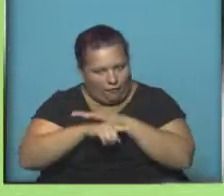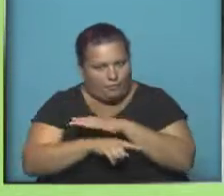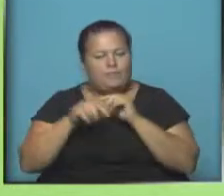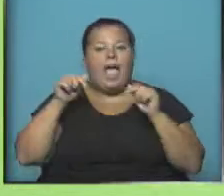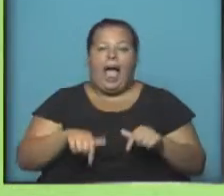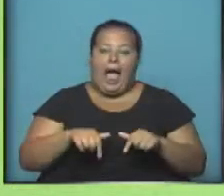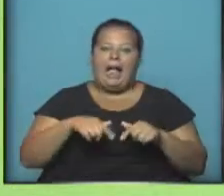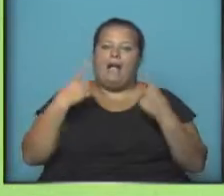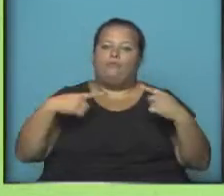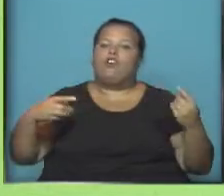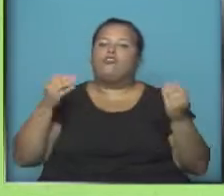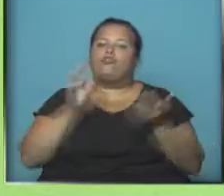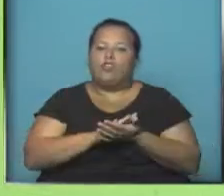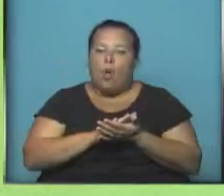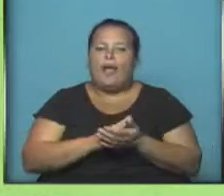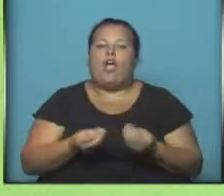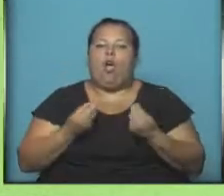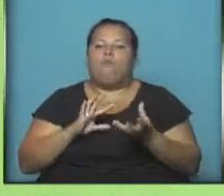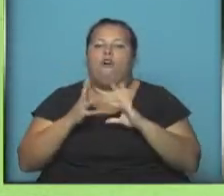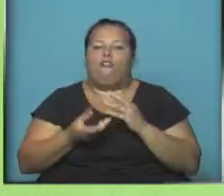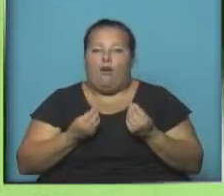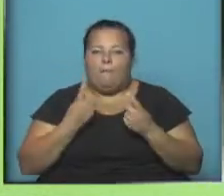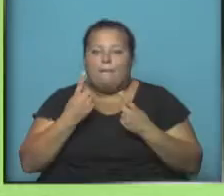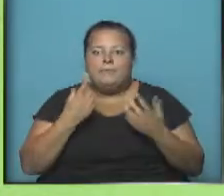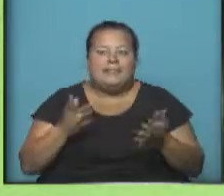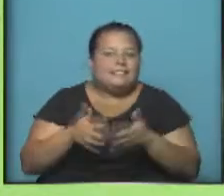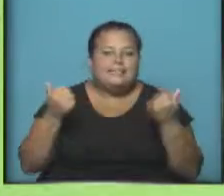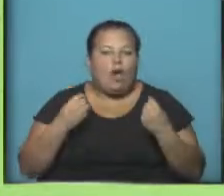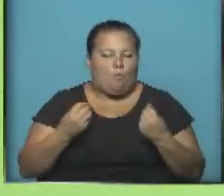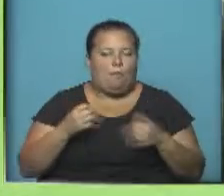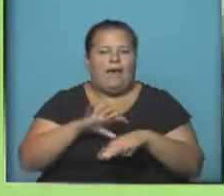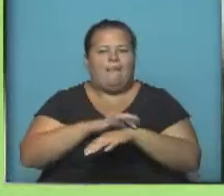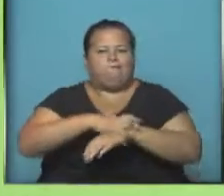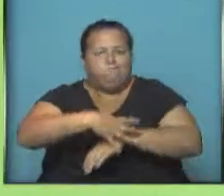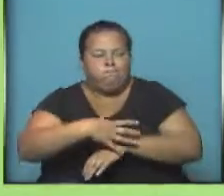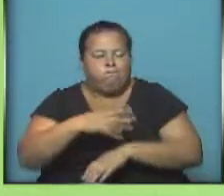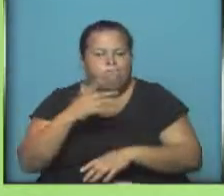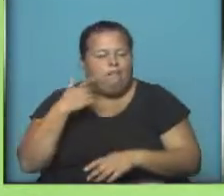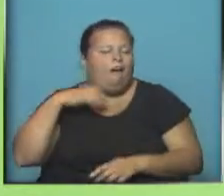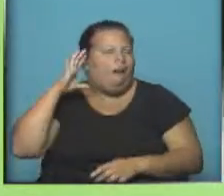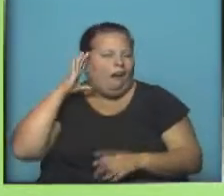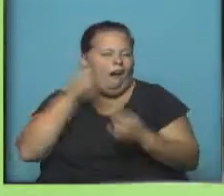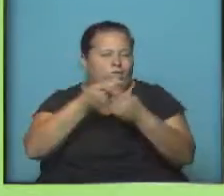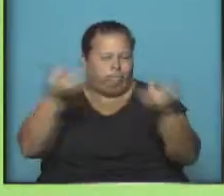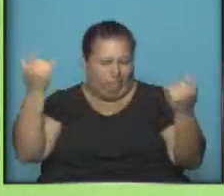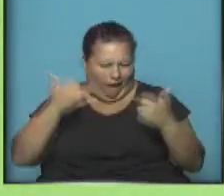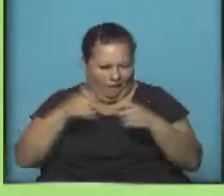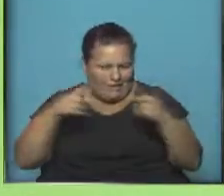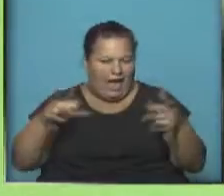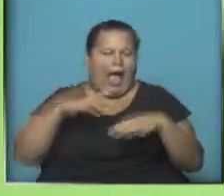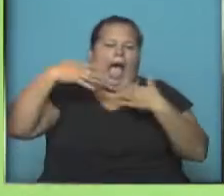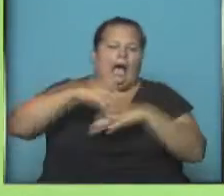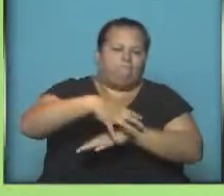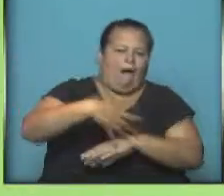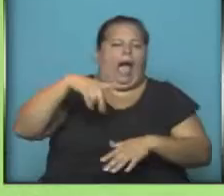un enorme capítulo que tiene que ver con qué hacer, cuáles son estos primeros auxilios. Porque el esguince de tobillo, uno lo escucha, bastante frecuente. Ay, me esguincé,